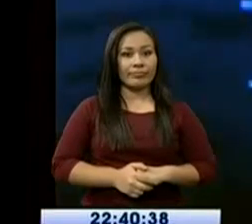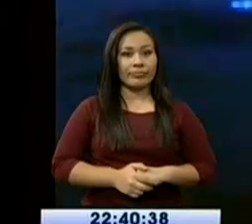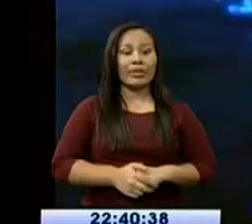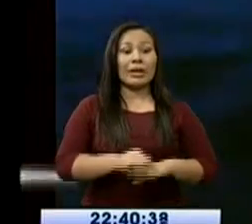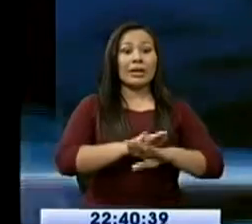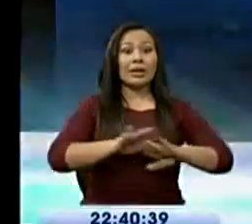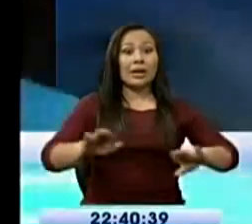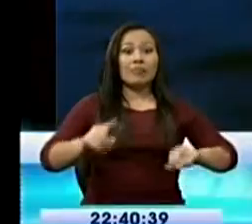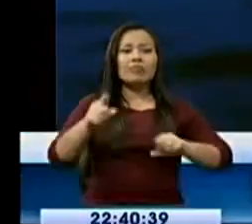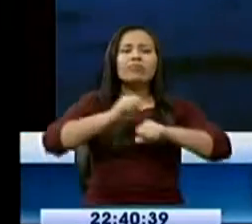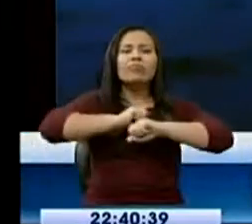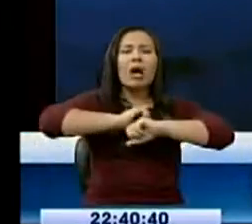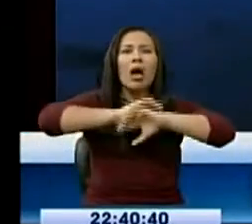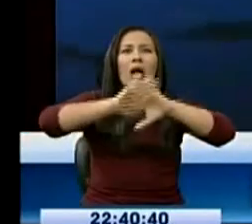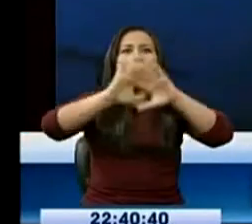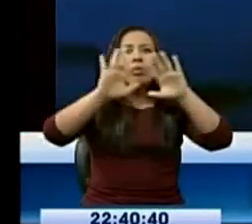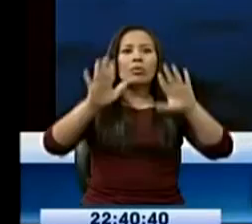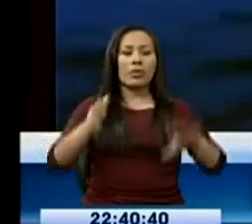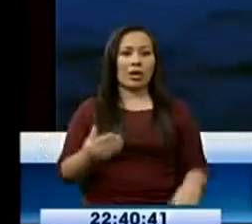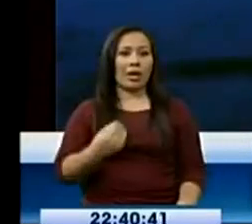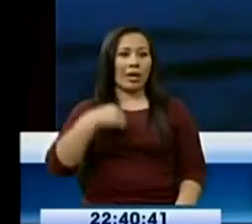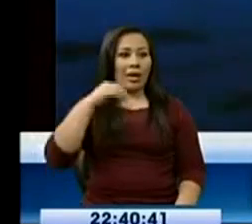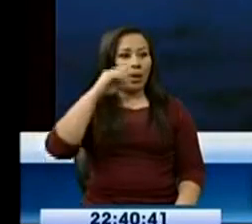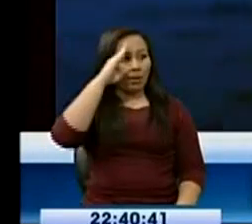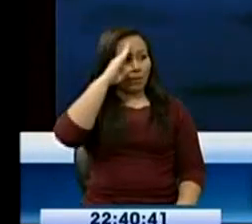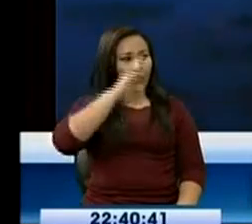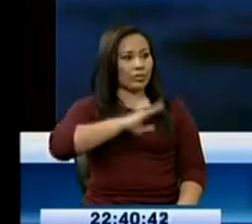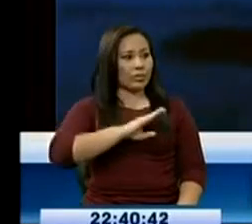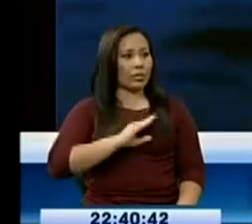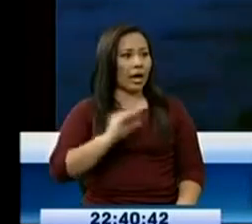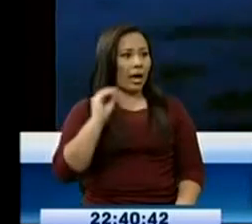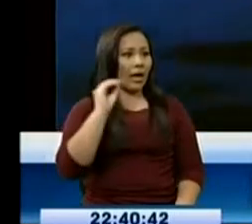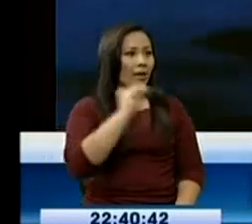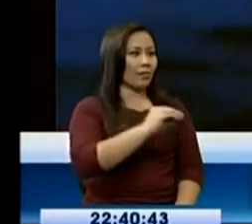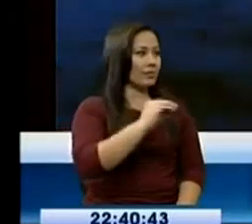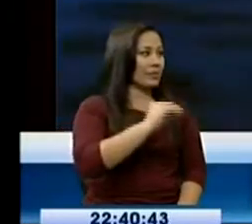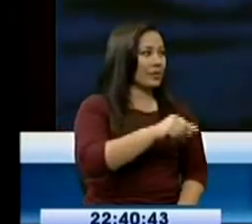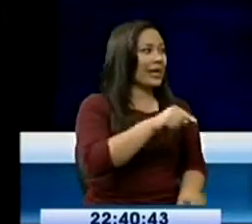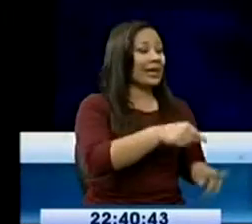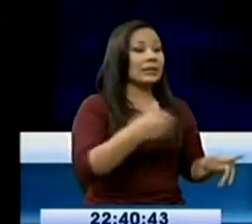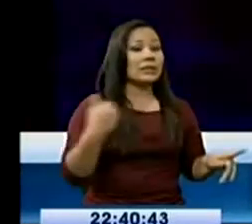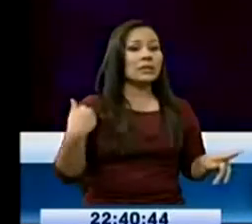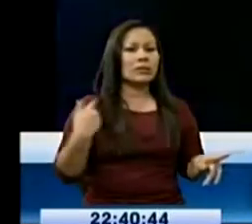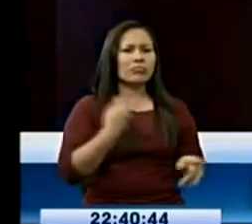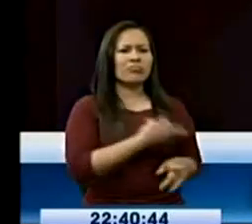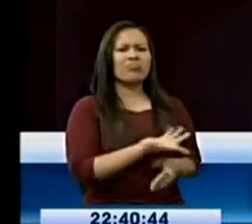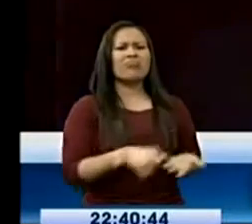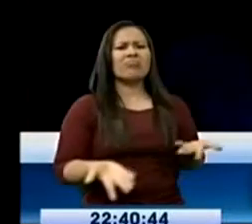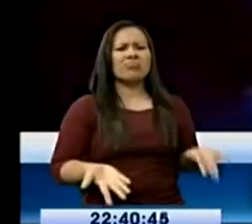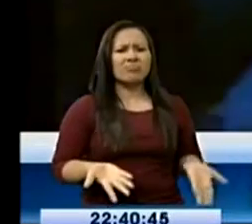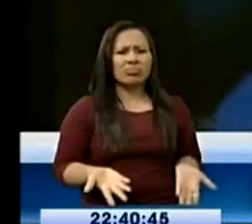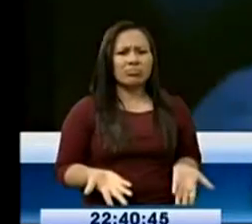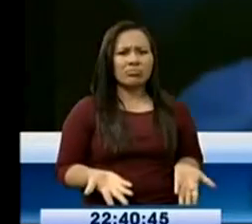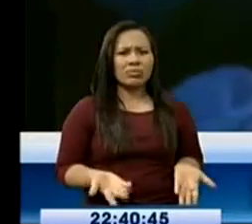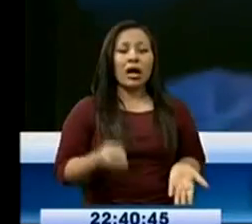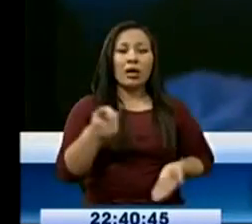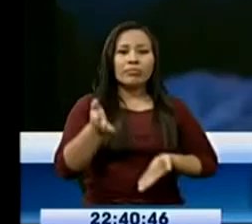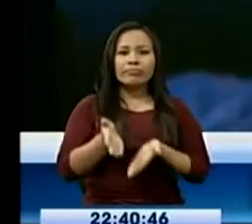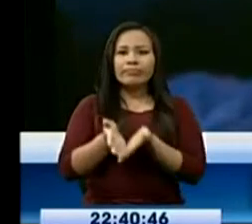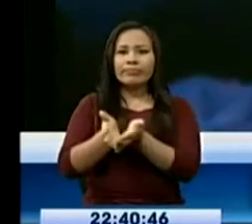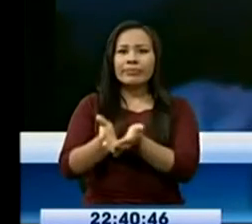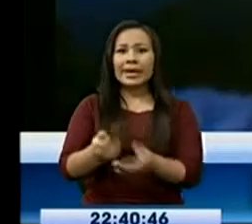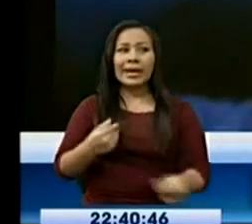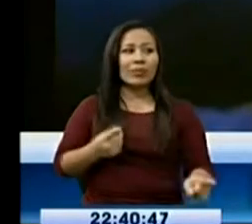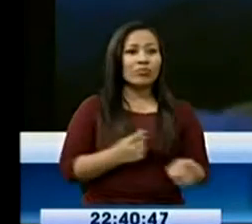les cayeron de madrugada la información que una lancha tenía que cruzar a la altura de Bocana de Río Verde, movilizó a dos lanchas guardacostas con cerca de